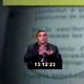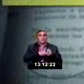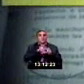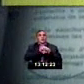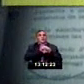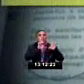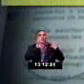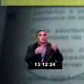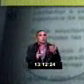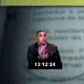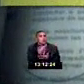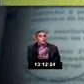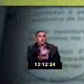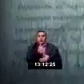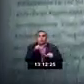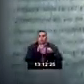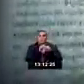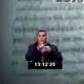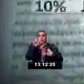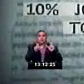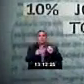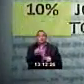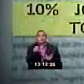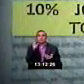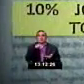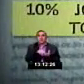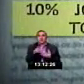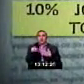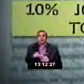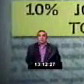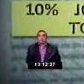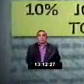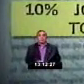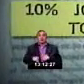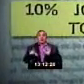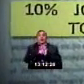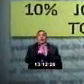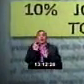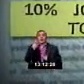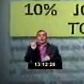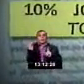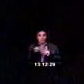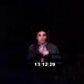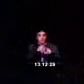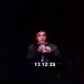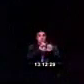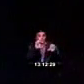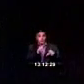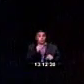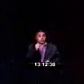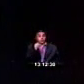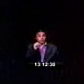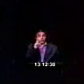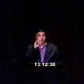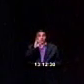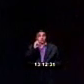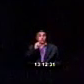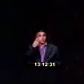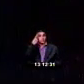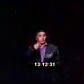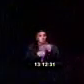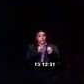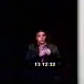consorcio Pedernales con otra persona, con un capital de $1,000, aunque lo legal debió ser tener primero el consorcio para participar en la